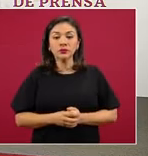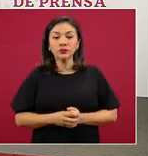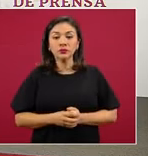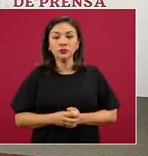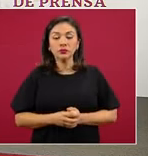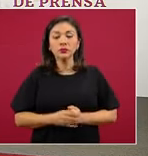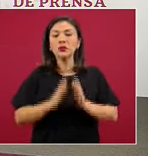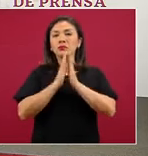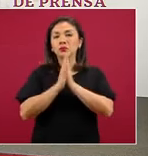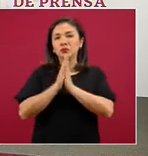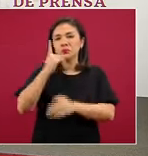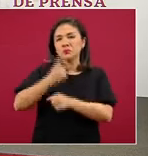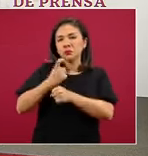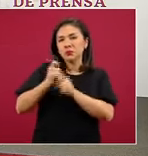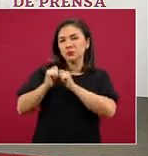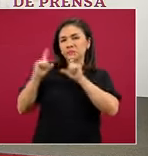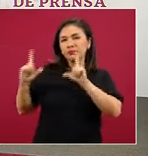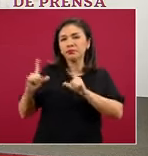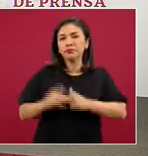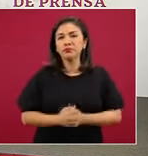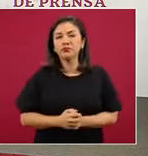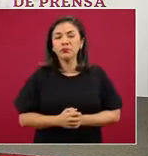pasan la primera.